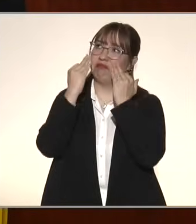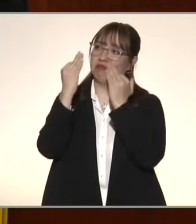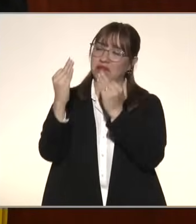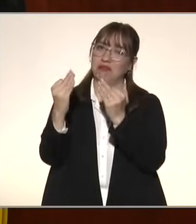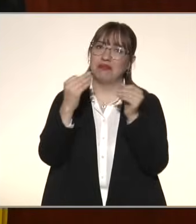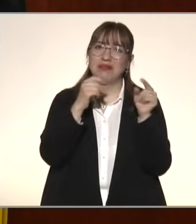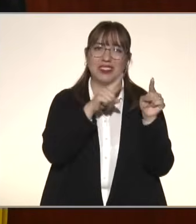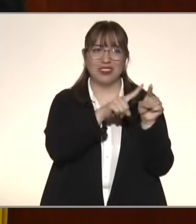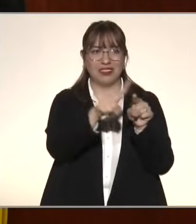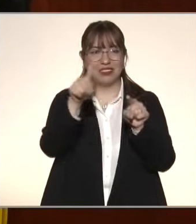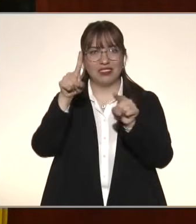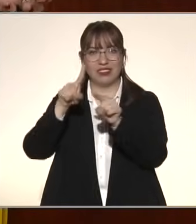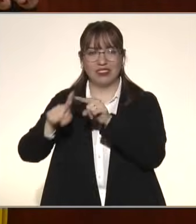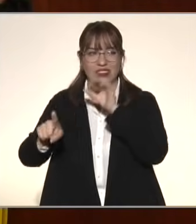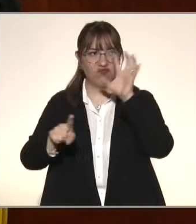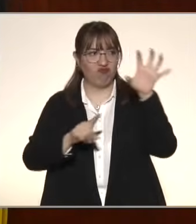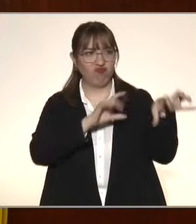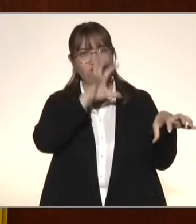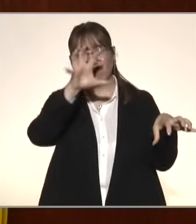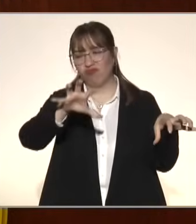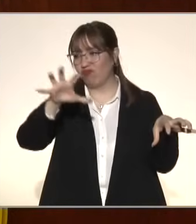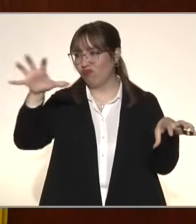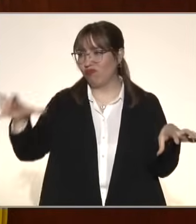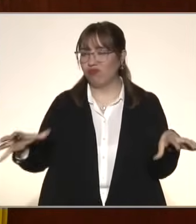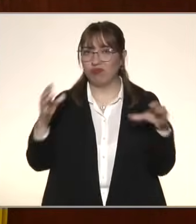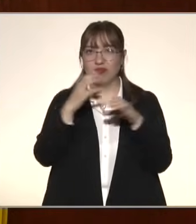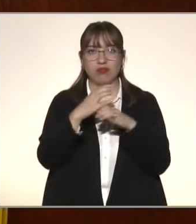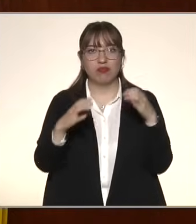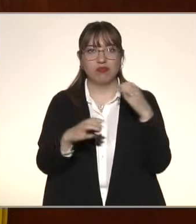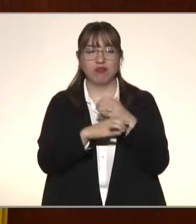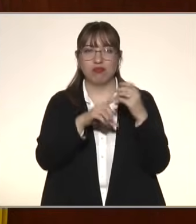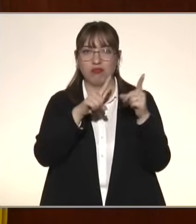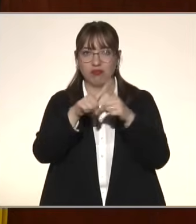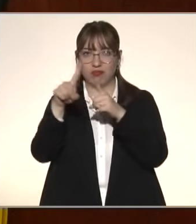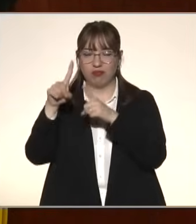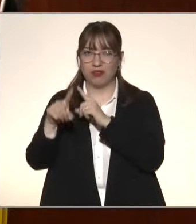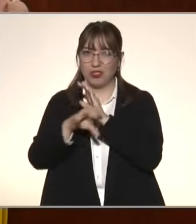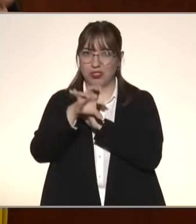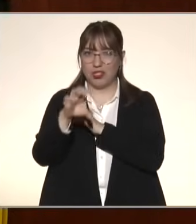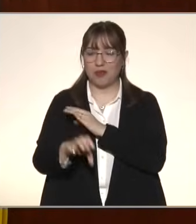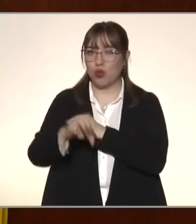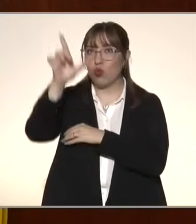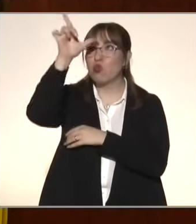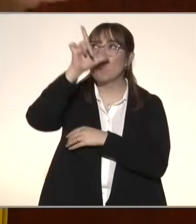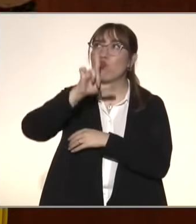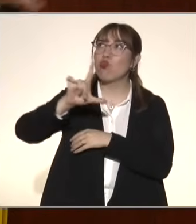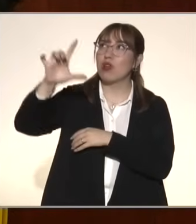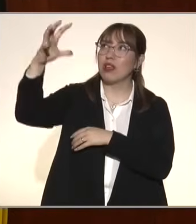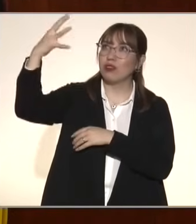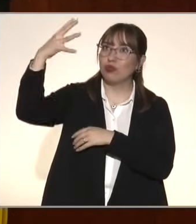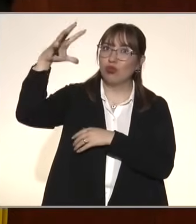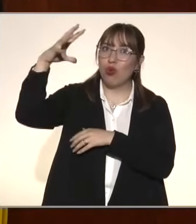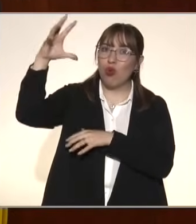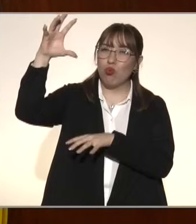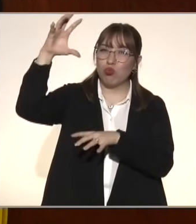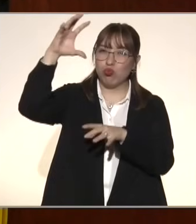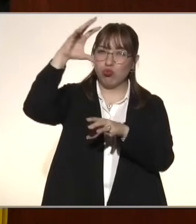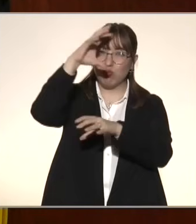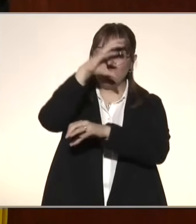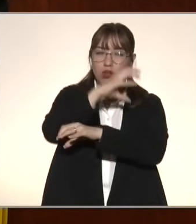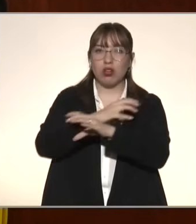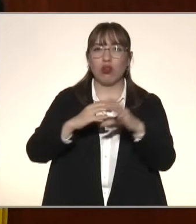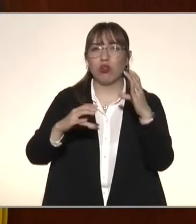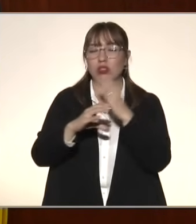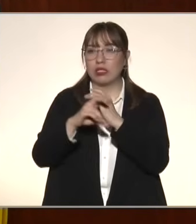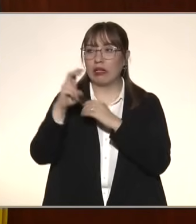en diferentes momentos del año, por diferentes cosas, estábamos diciendo los equinoccios, por ejemplo, hay rituales en todos lados. ¿Qué nos pasa